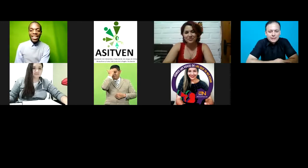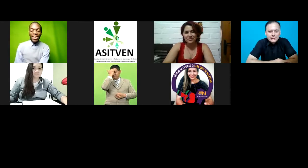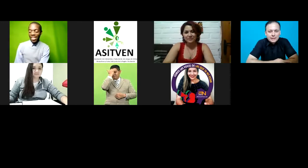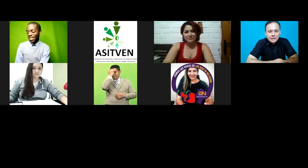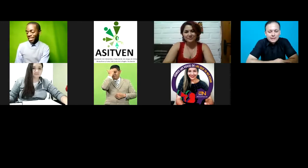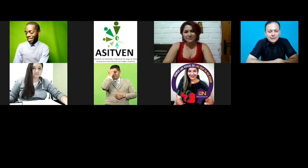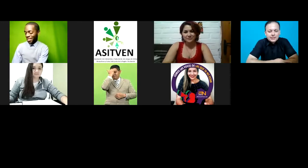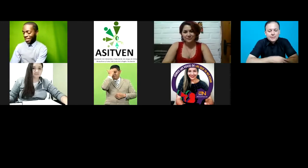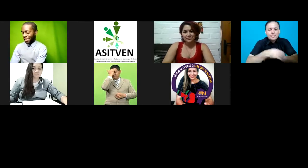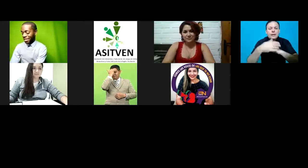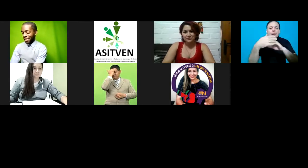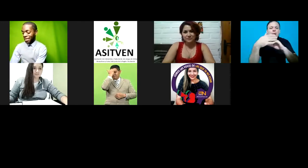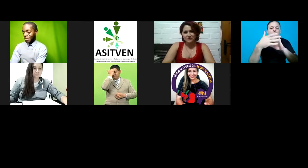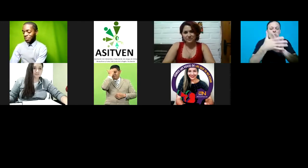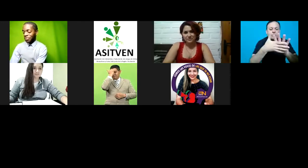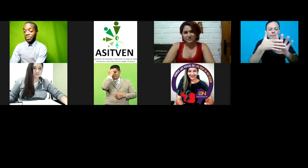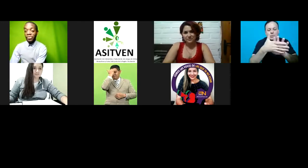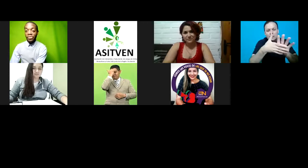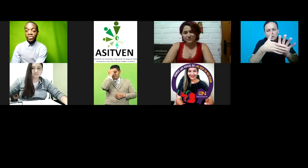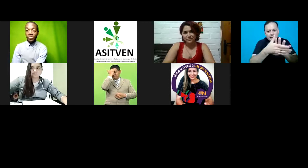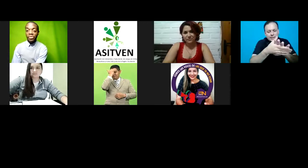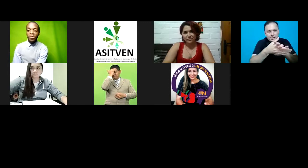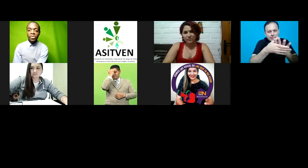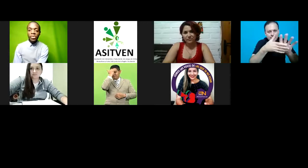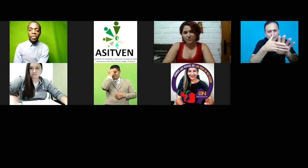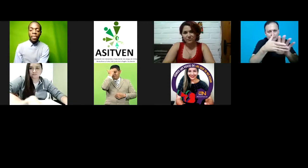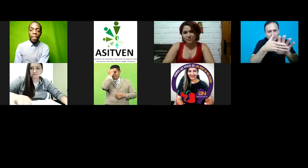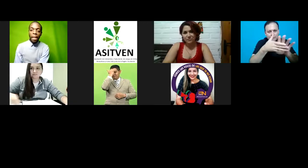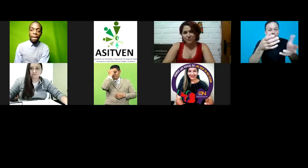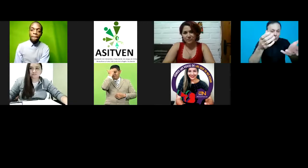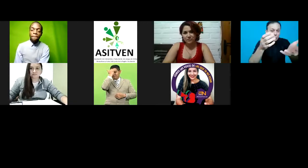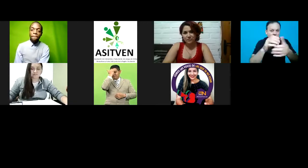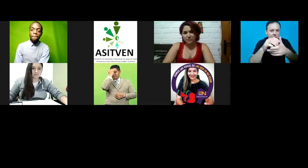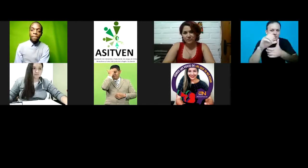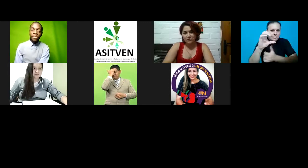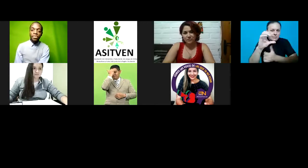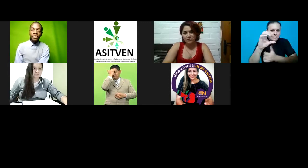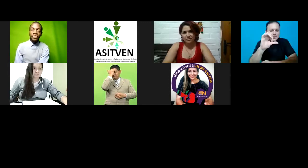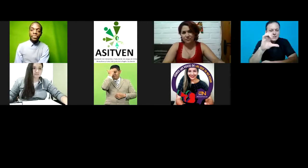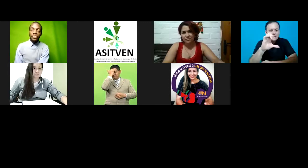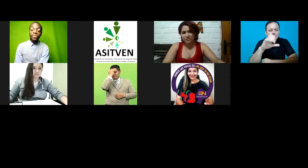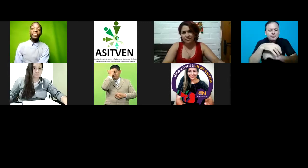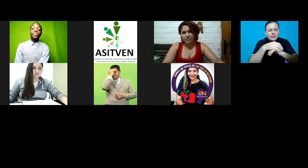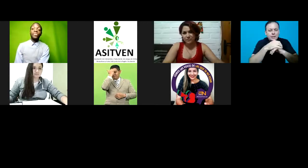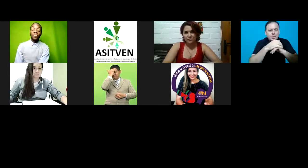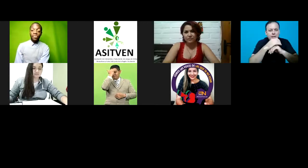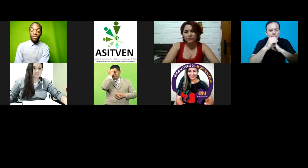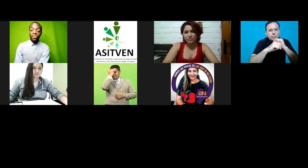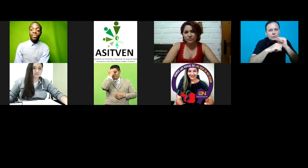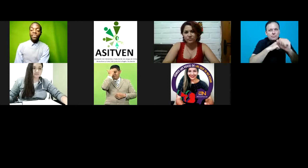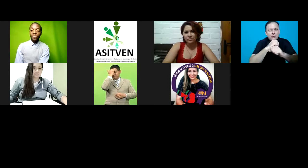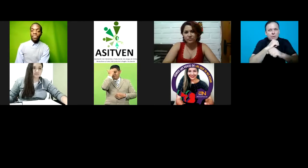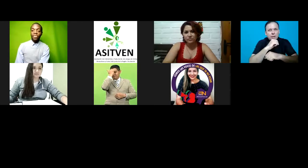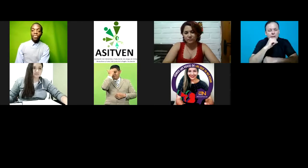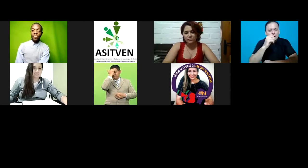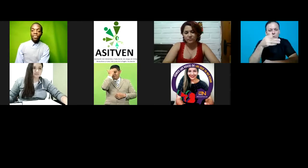Soy Natán Hernández. Aprendimos primero la lengua de señas en España, la lengua de signos, LSE, y llevamos